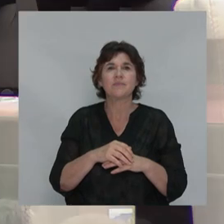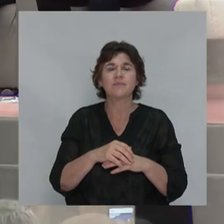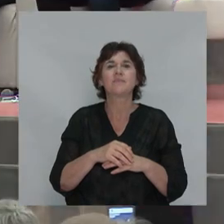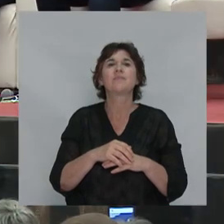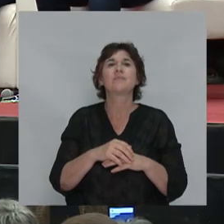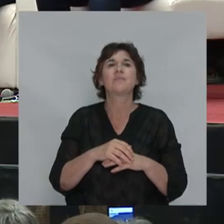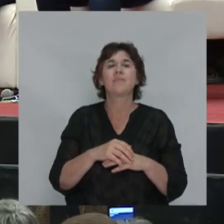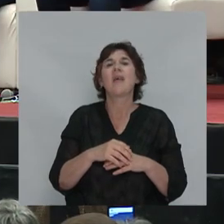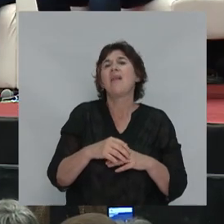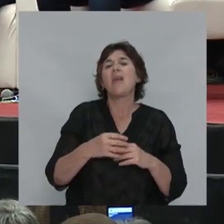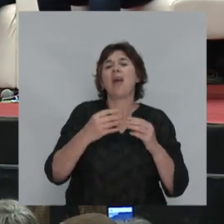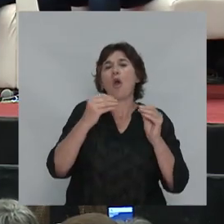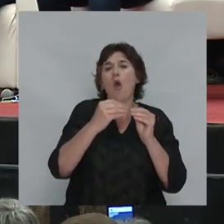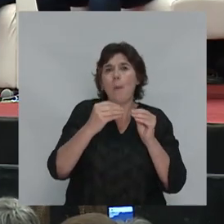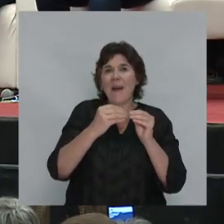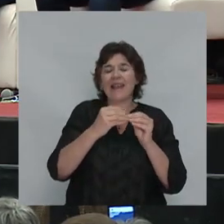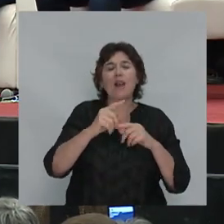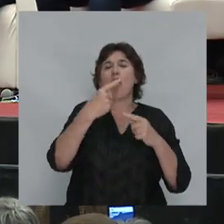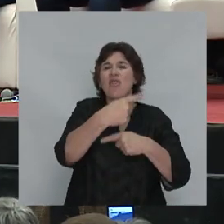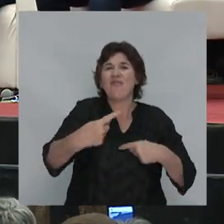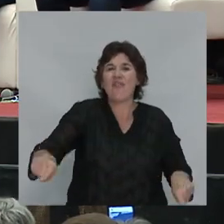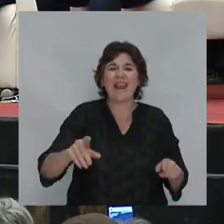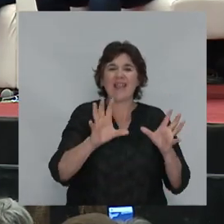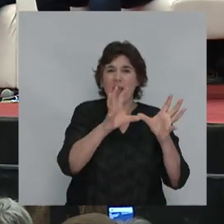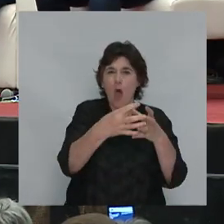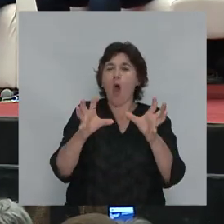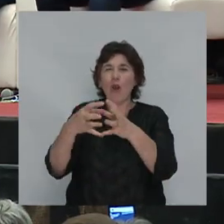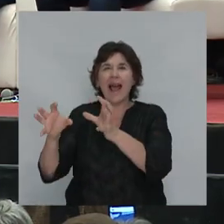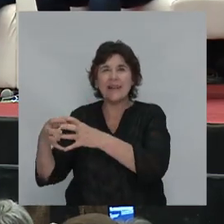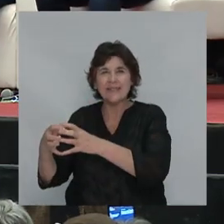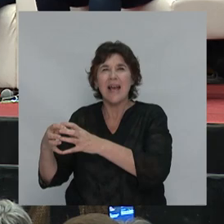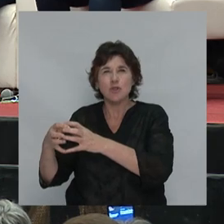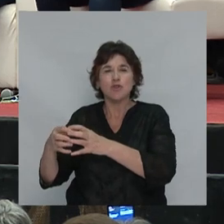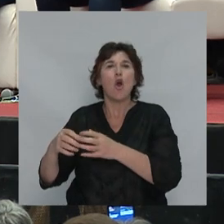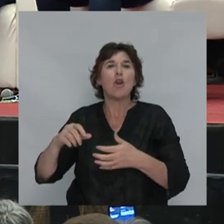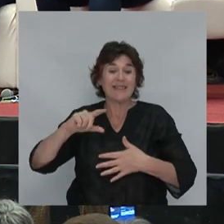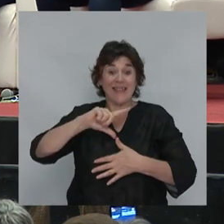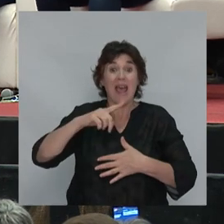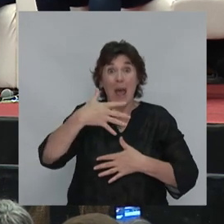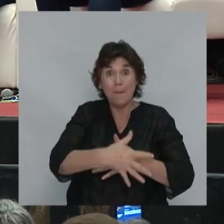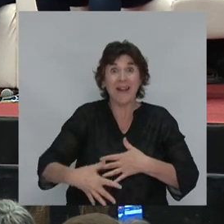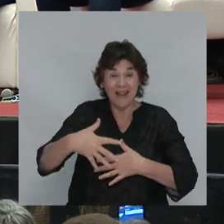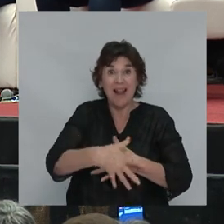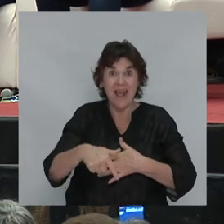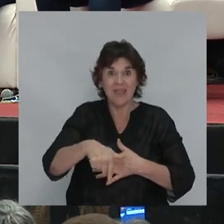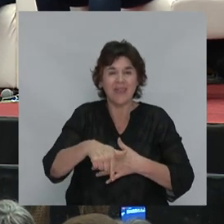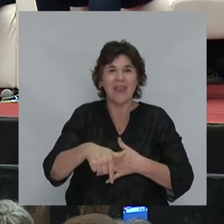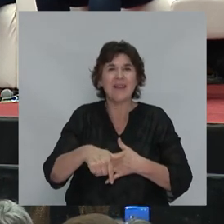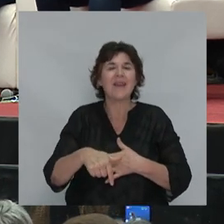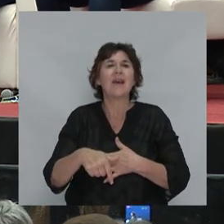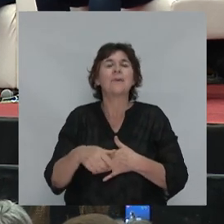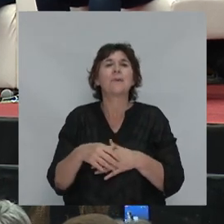de distintas organizaciones en toda América Latina, que se trata